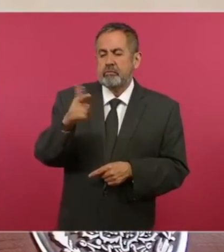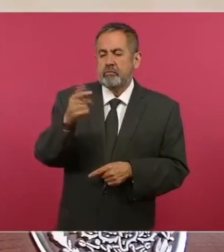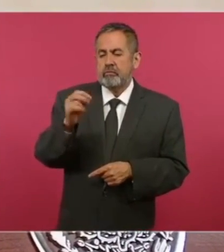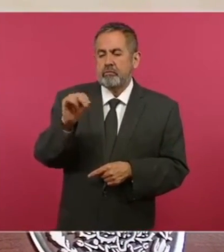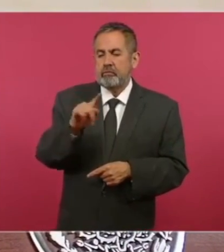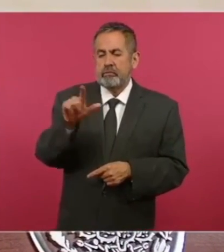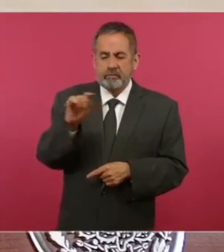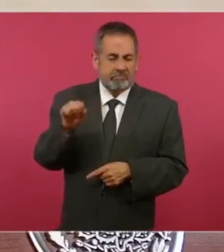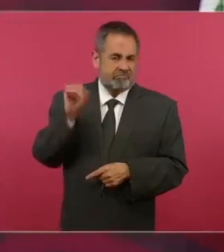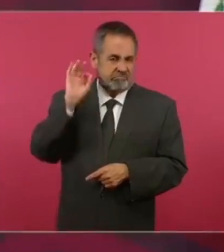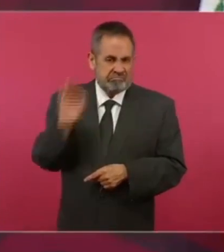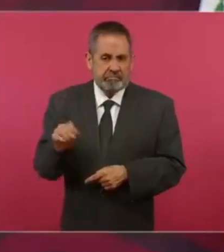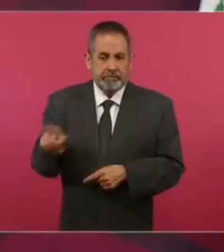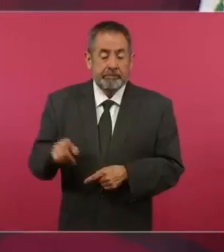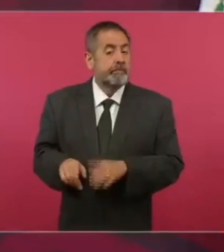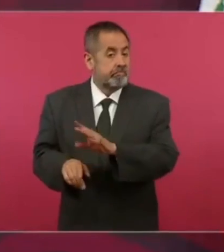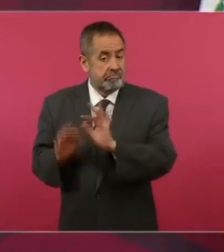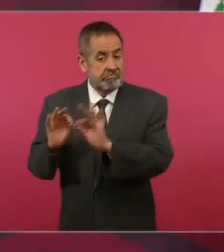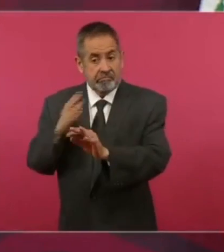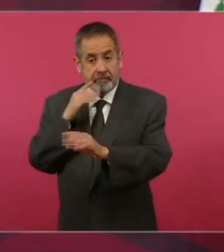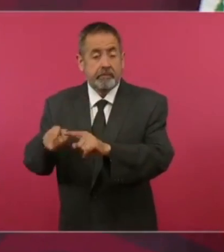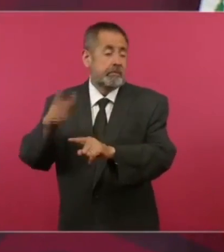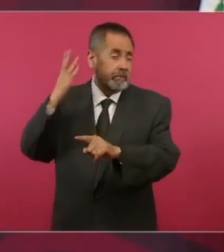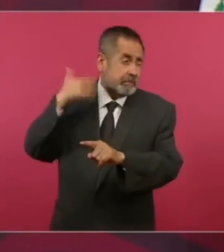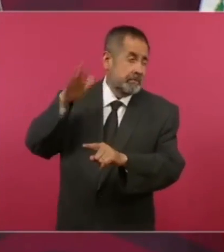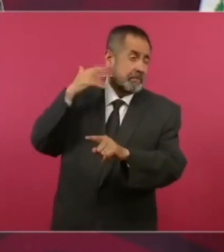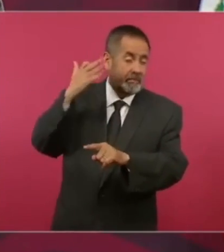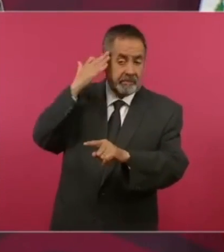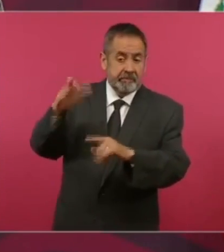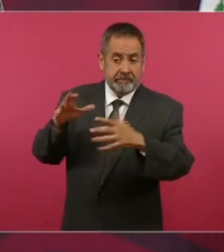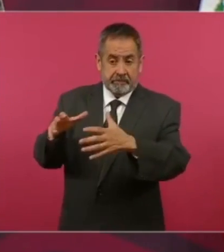Tomaron la universidad en aquel entonces